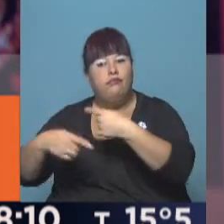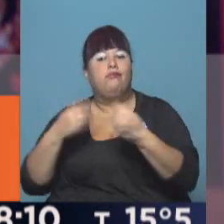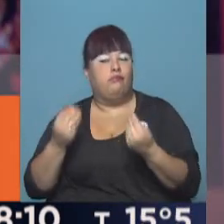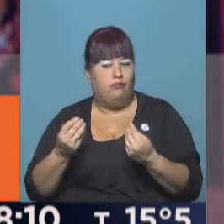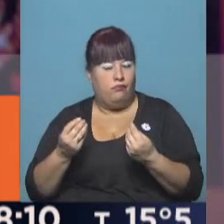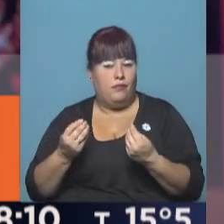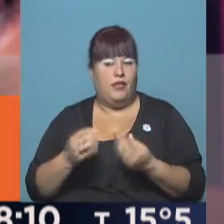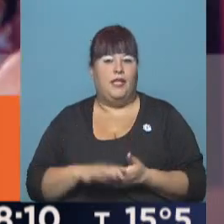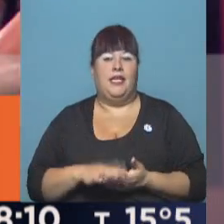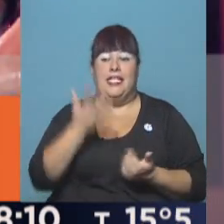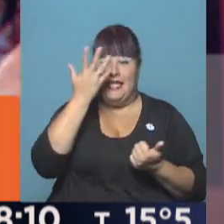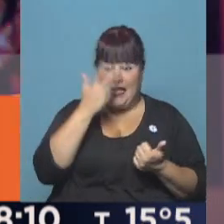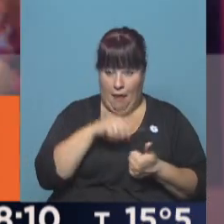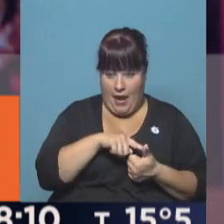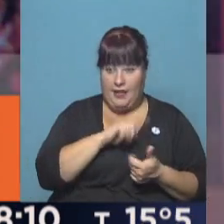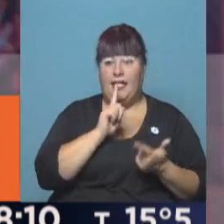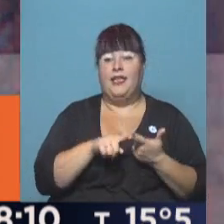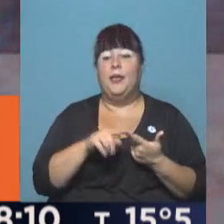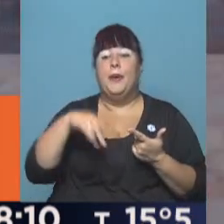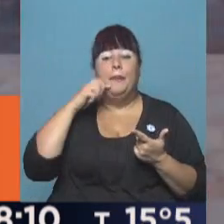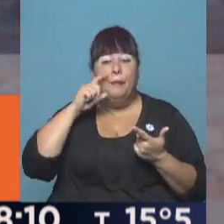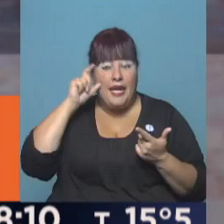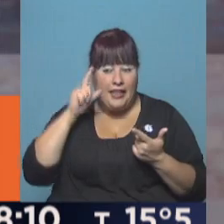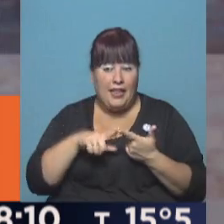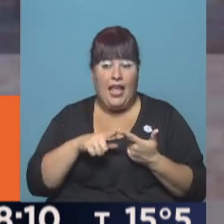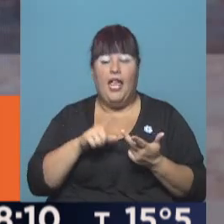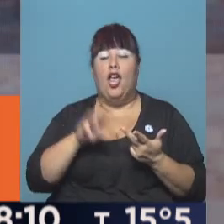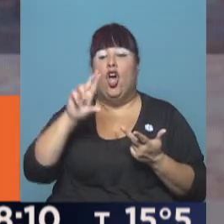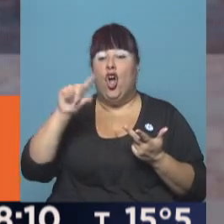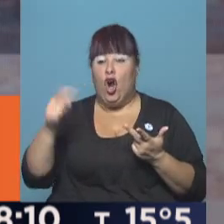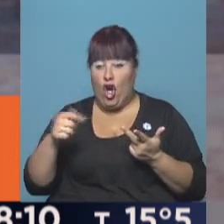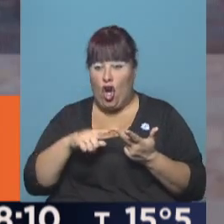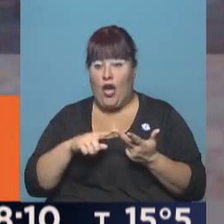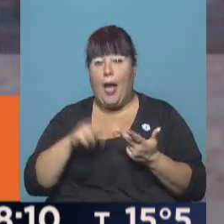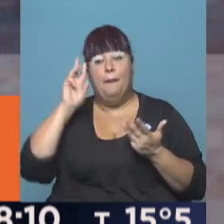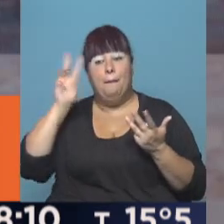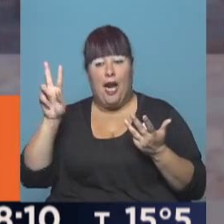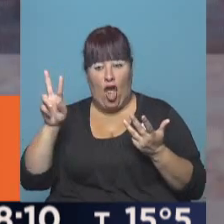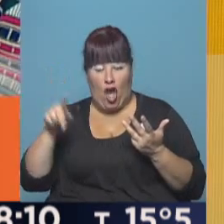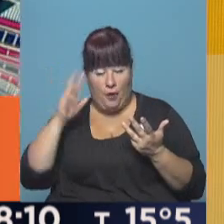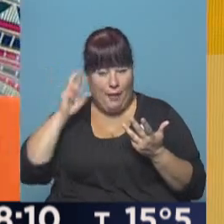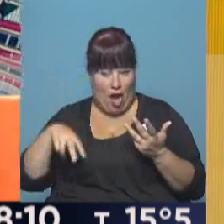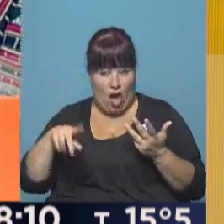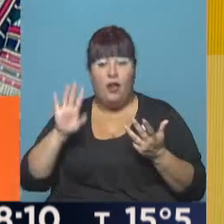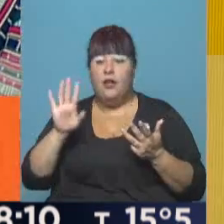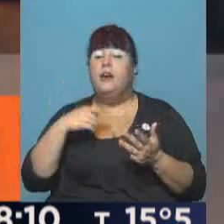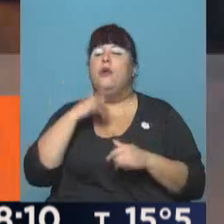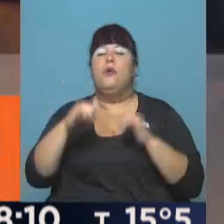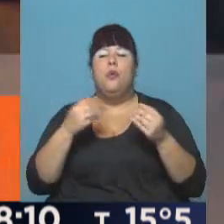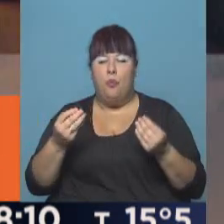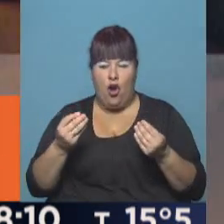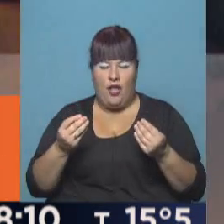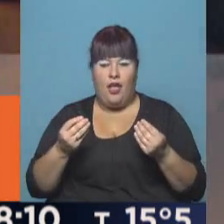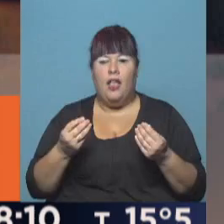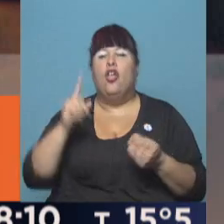era San Martín, Mitre, Roca, Perón. Quiero decir esto porque